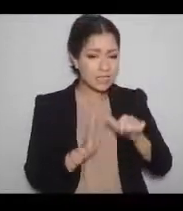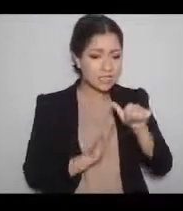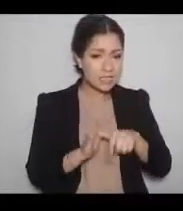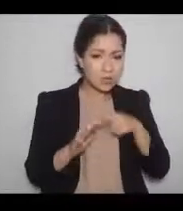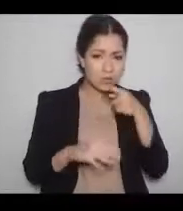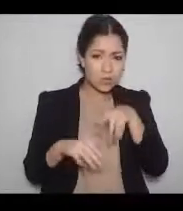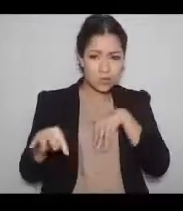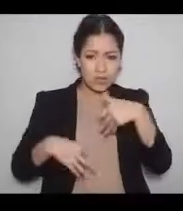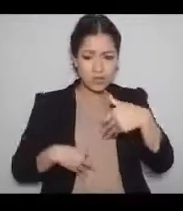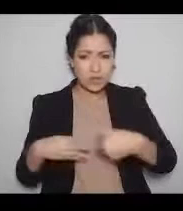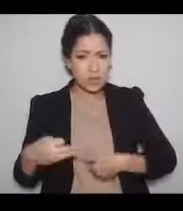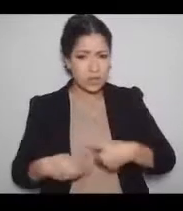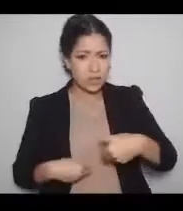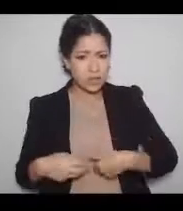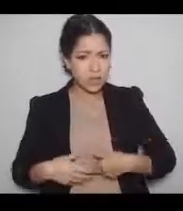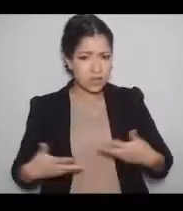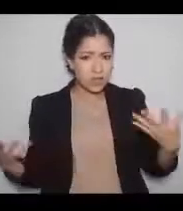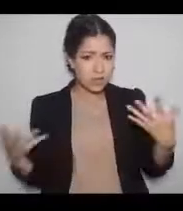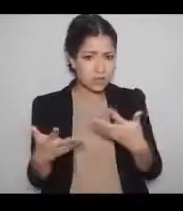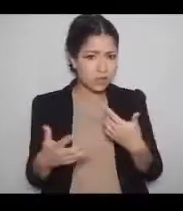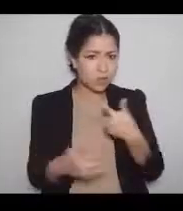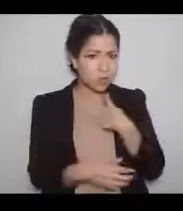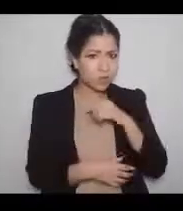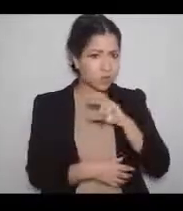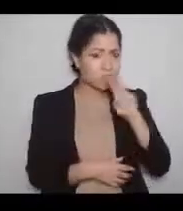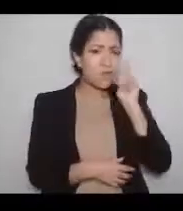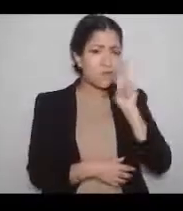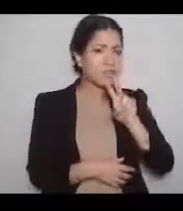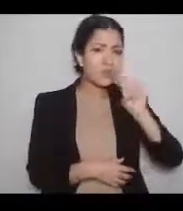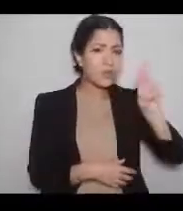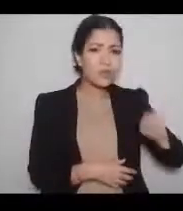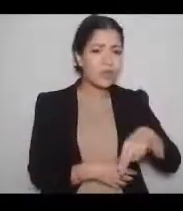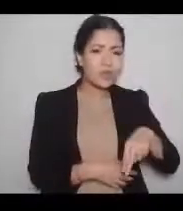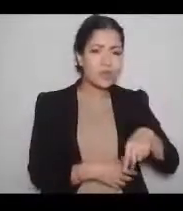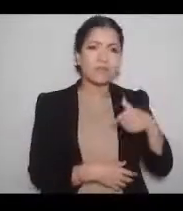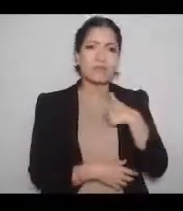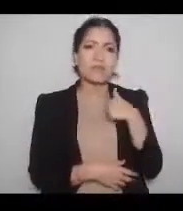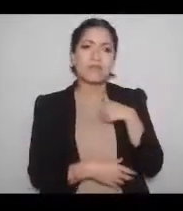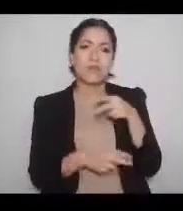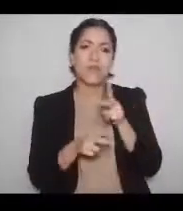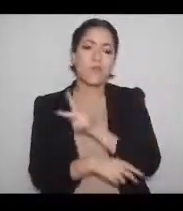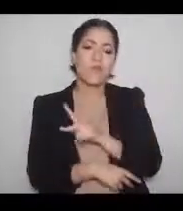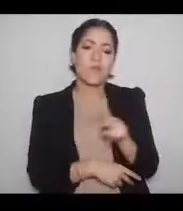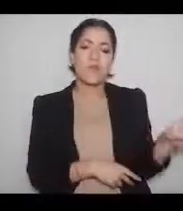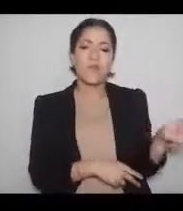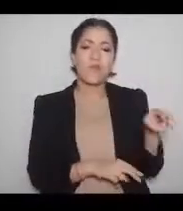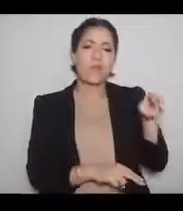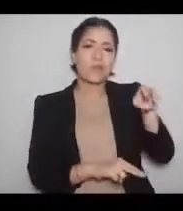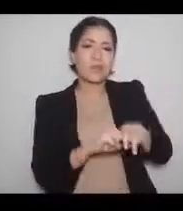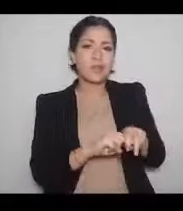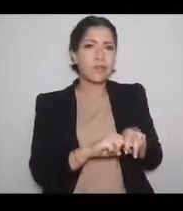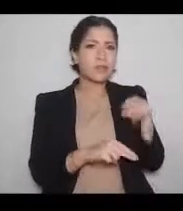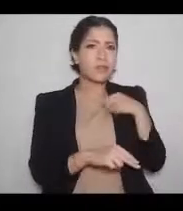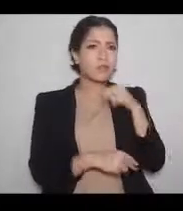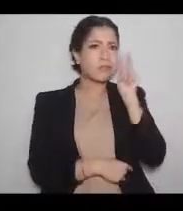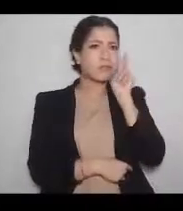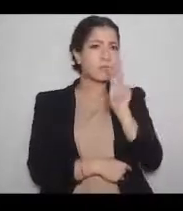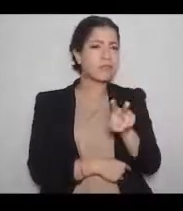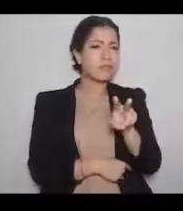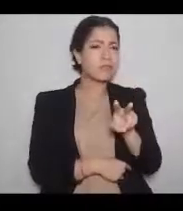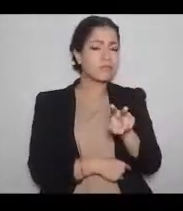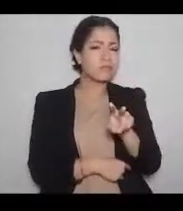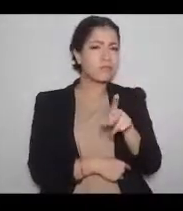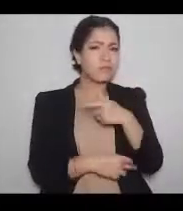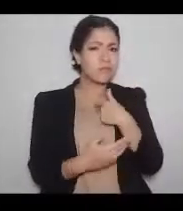Nunca te vi. Estaba en el público. Estaba disfrazado desde ahí. Ese papel me salía muy bien, ¿eh? El papel del